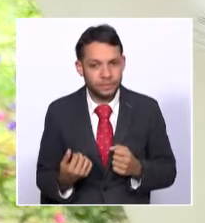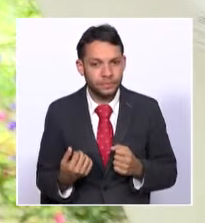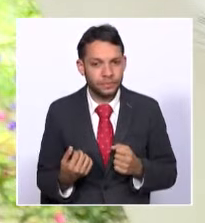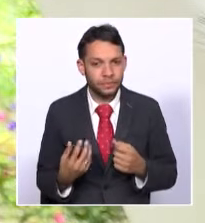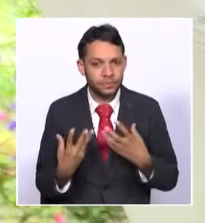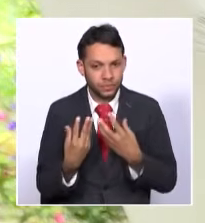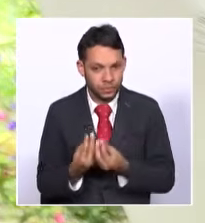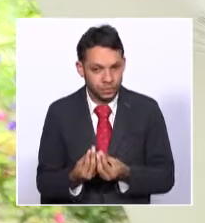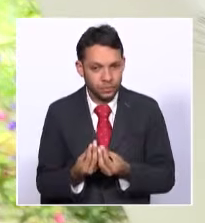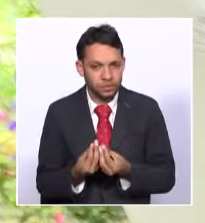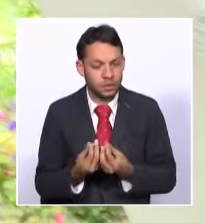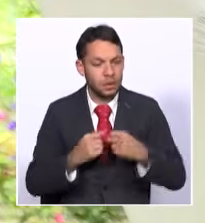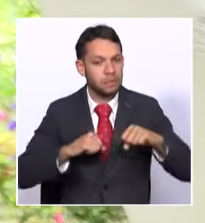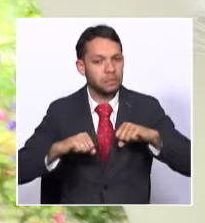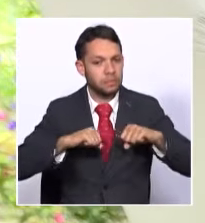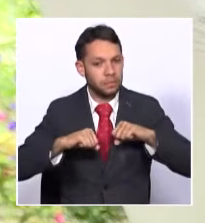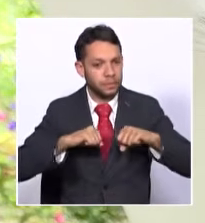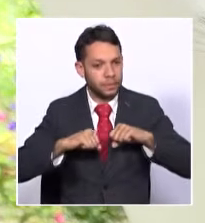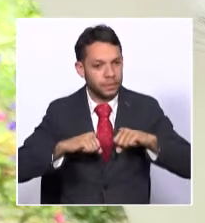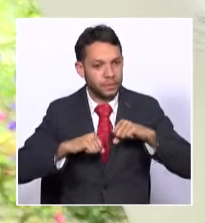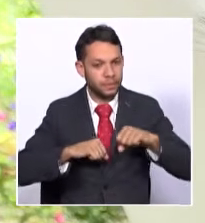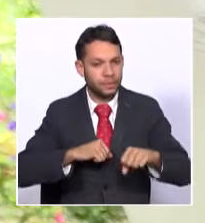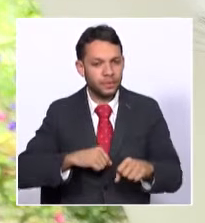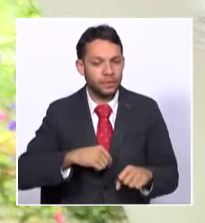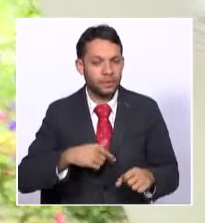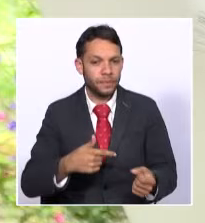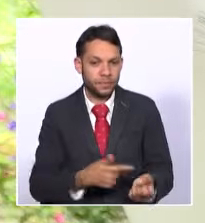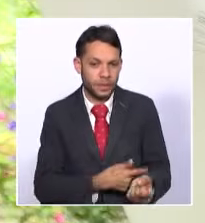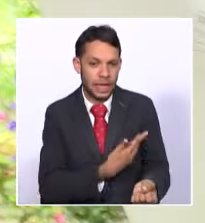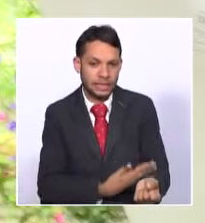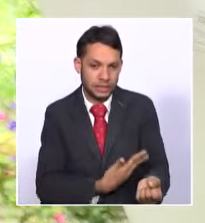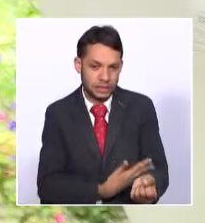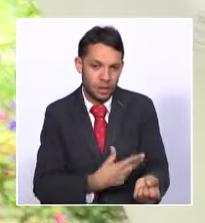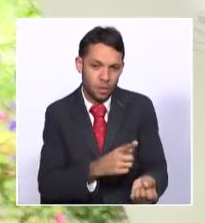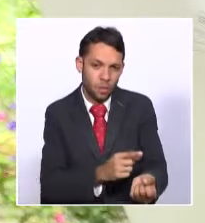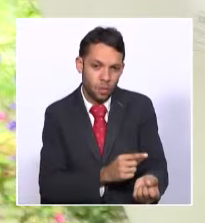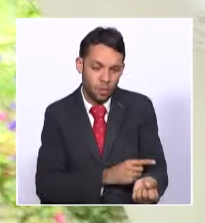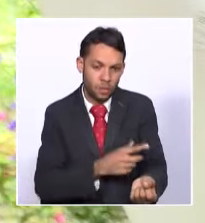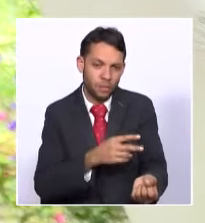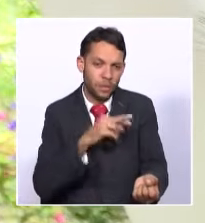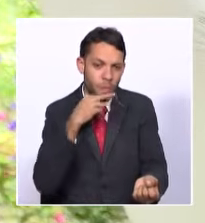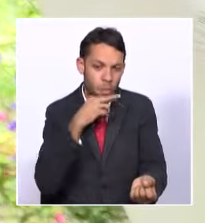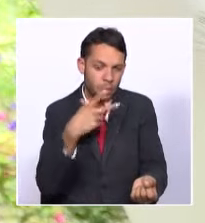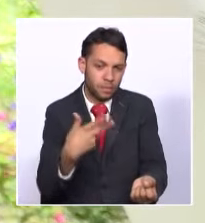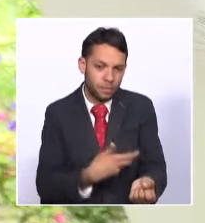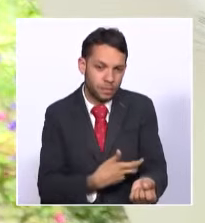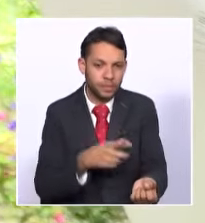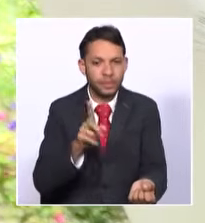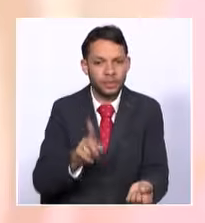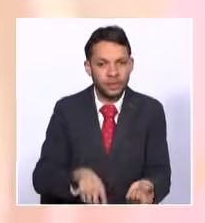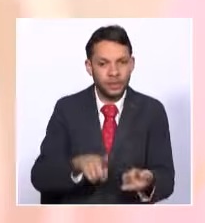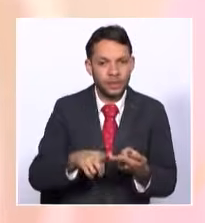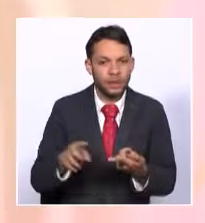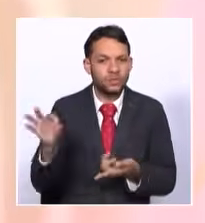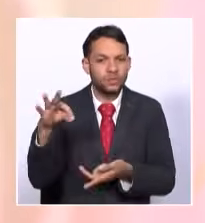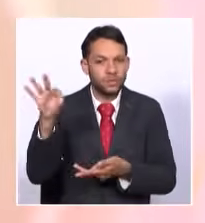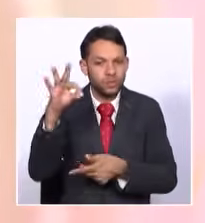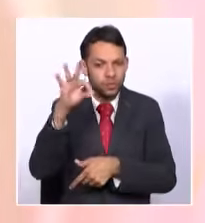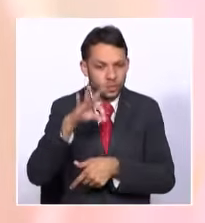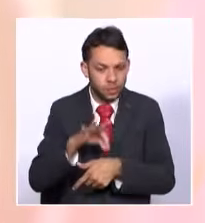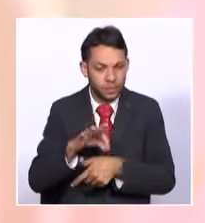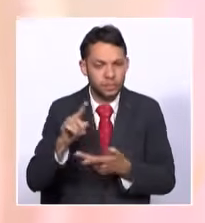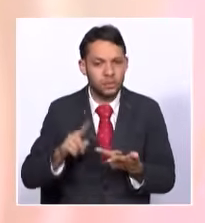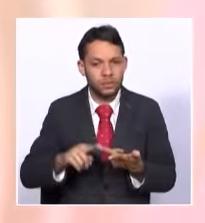en equipo. Que le va a servir el plasma, pero también le sirve la osteopatía, pero es que también le pueden servir las abejas.